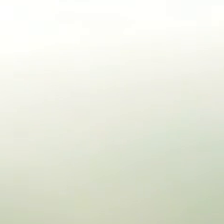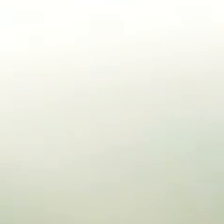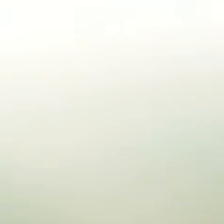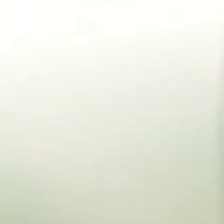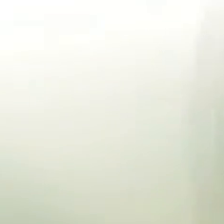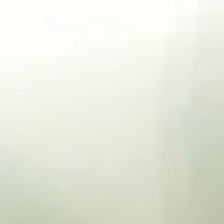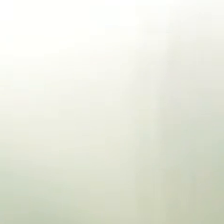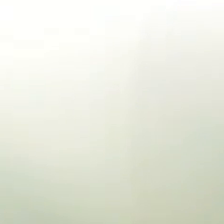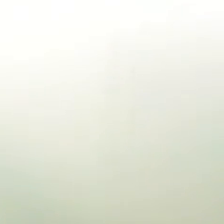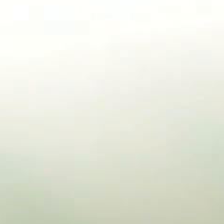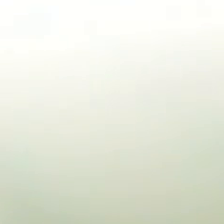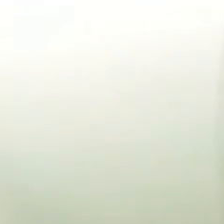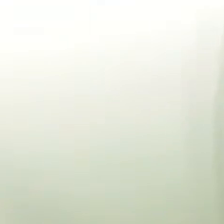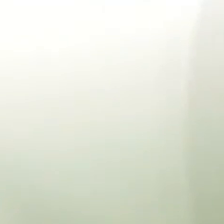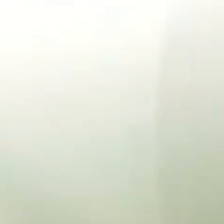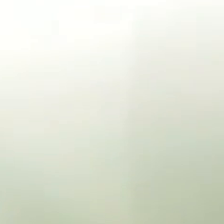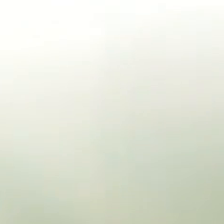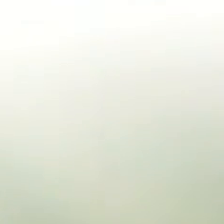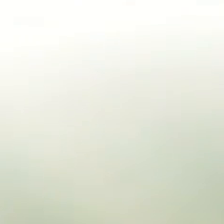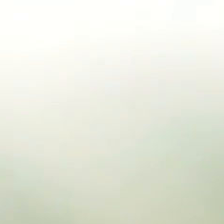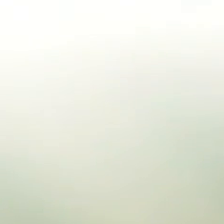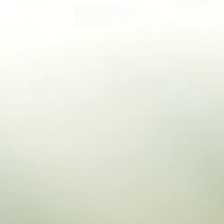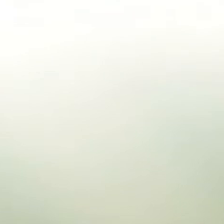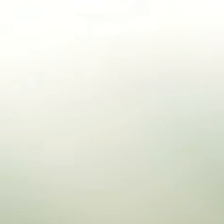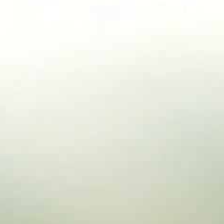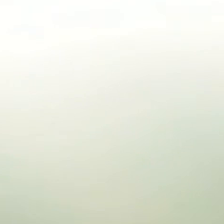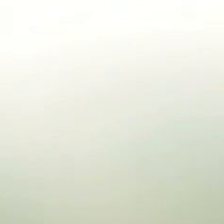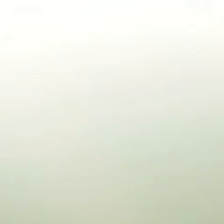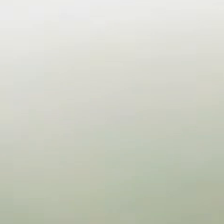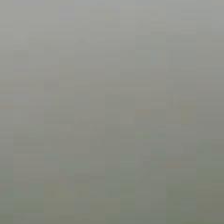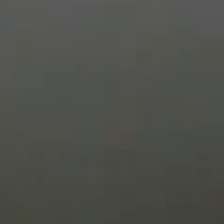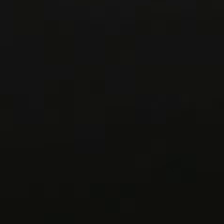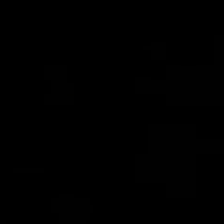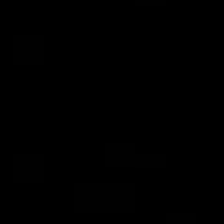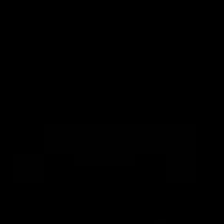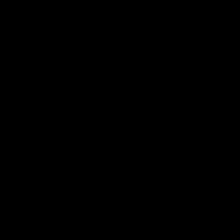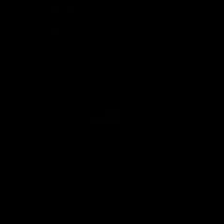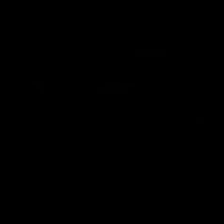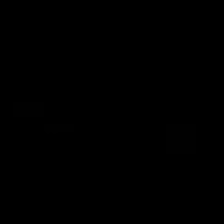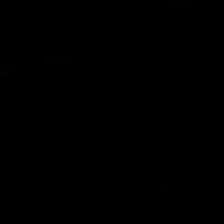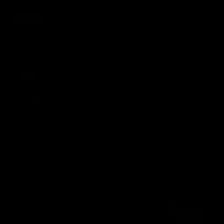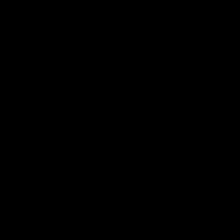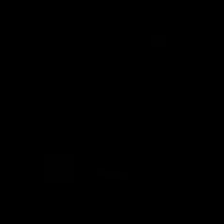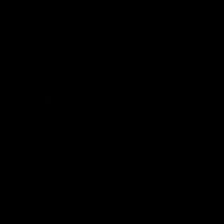San Vicente Fundación, una vida entera por la vida.